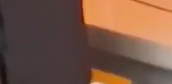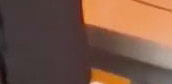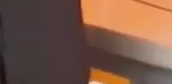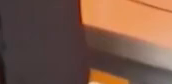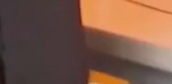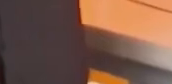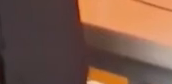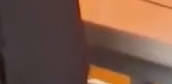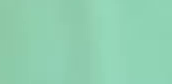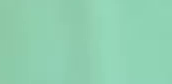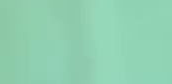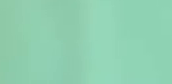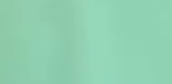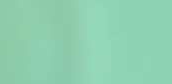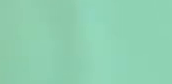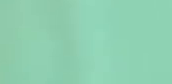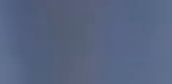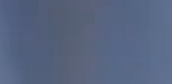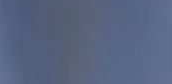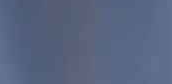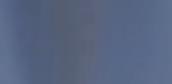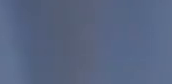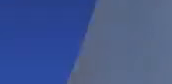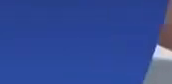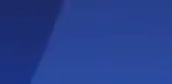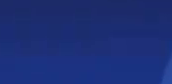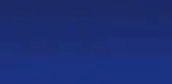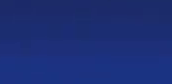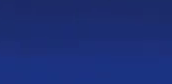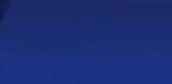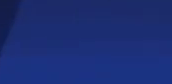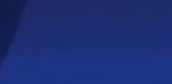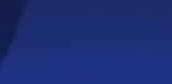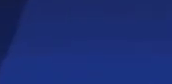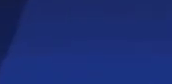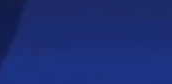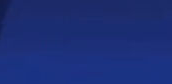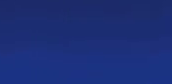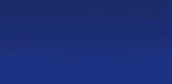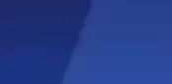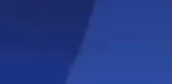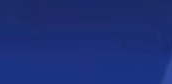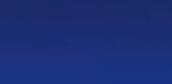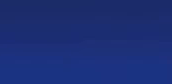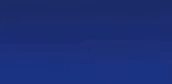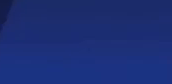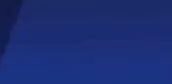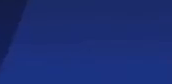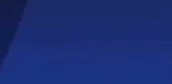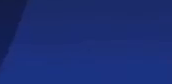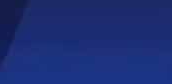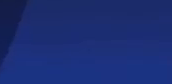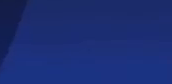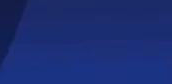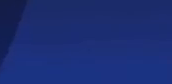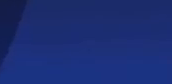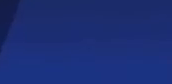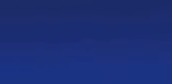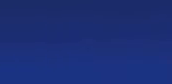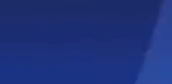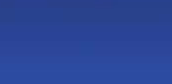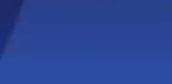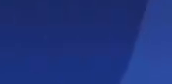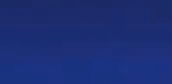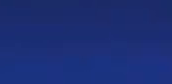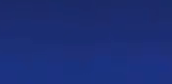saber y entender lo que están hablando hoy los colombianos. De qué se habla a las 7, con José Fernando